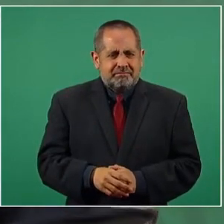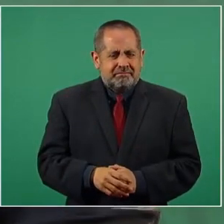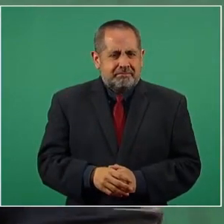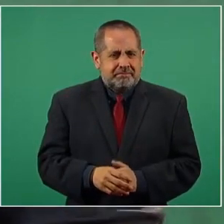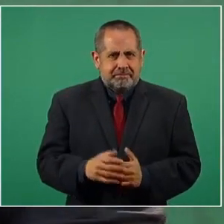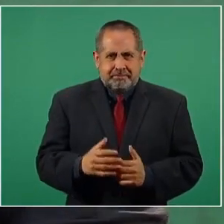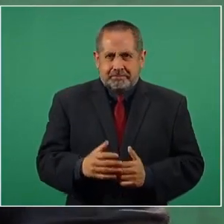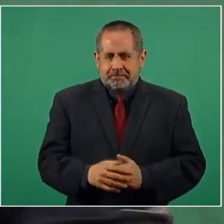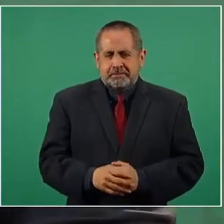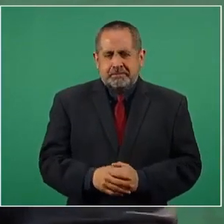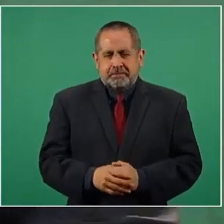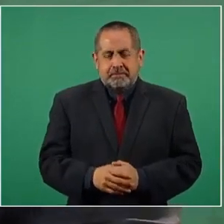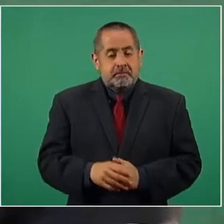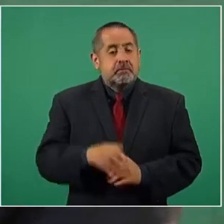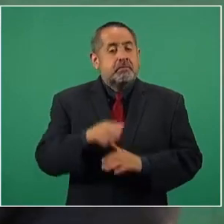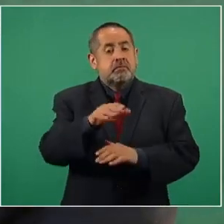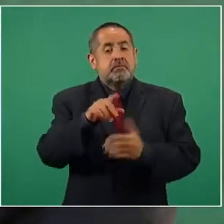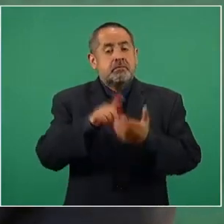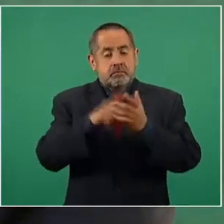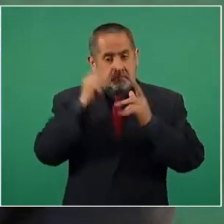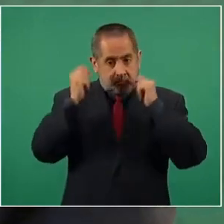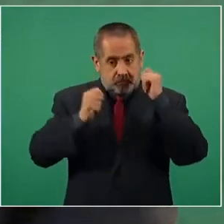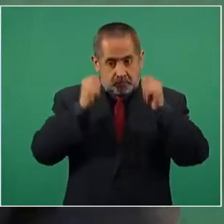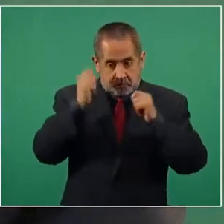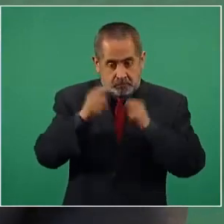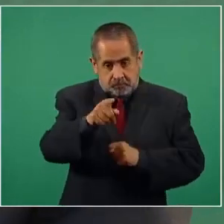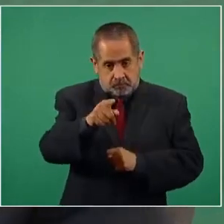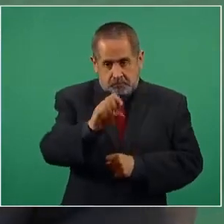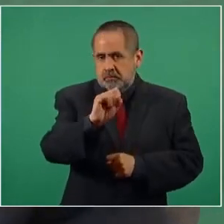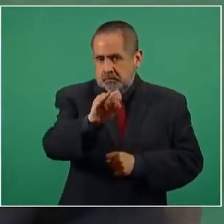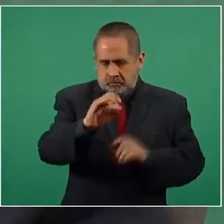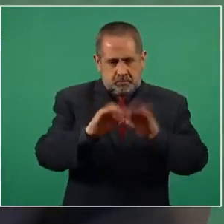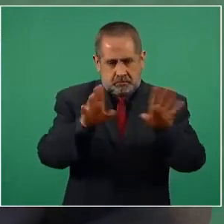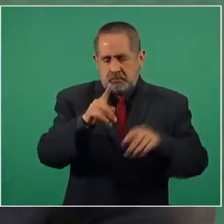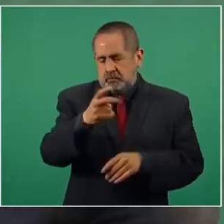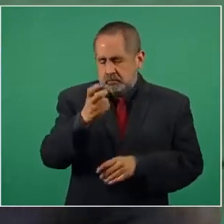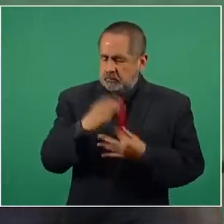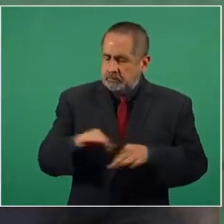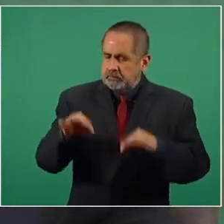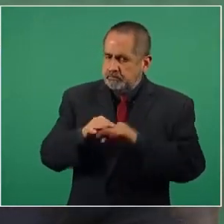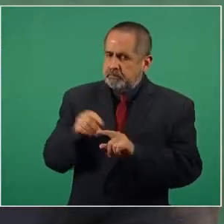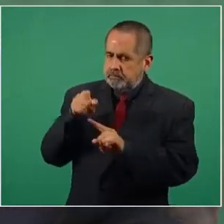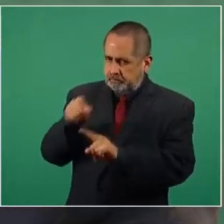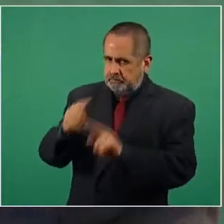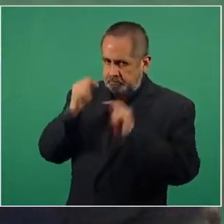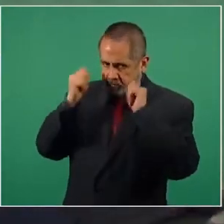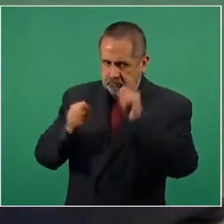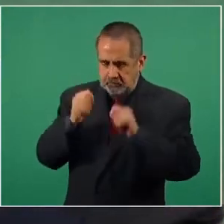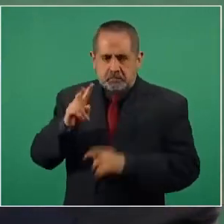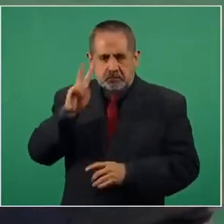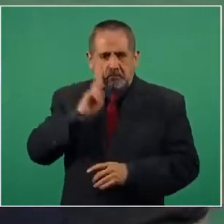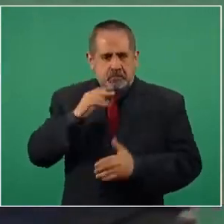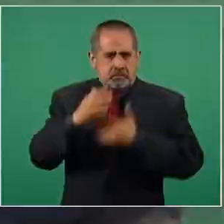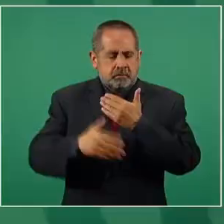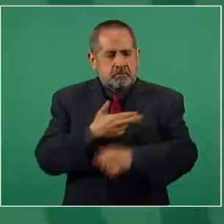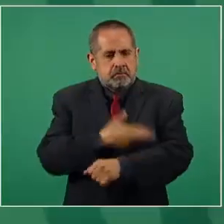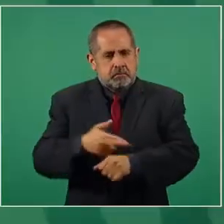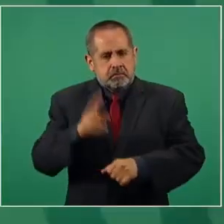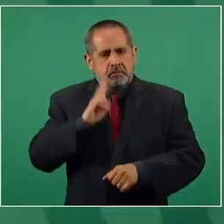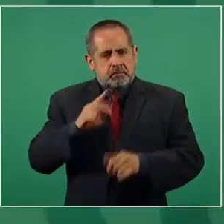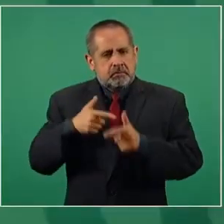Y lo del turismo, claro que es esencial, es fundamental. Vamos a seguir